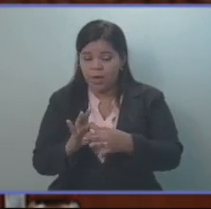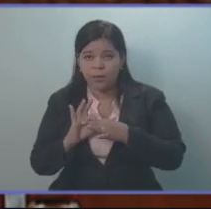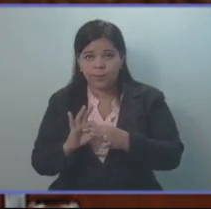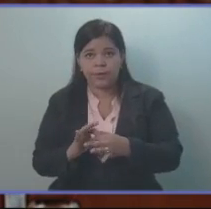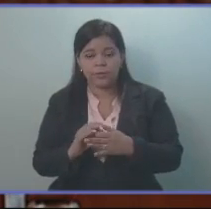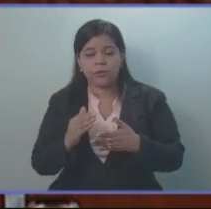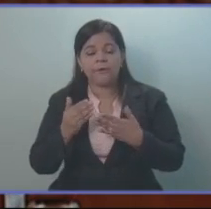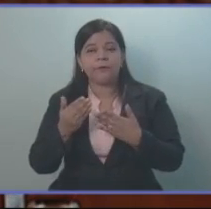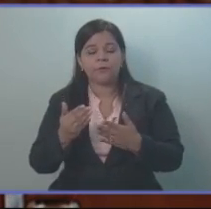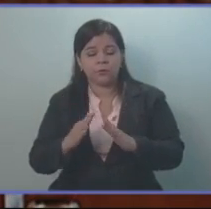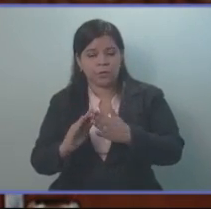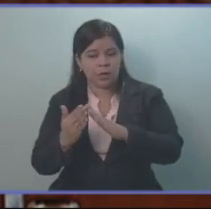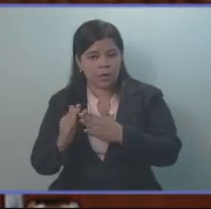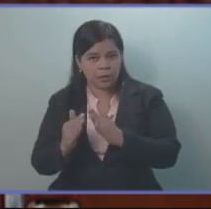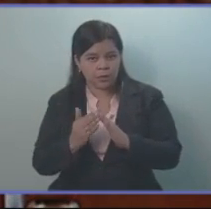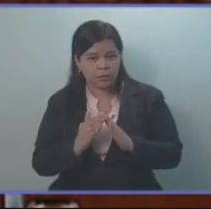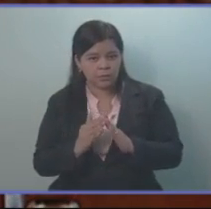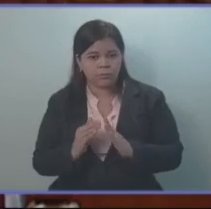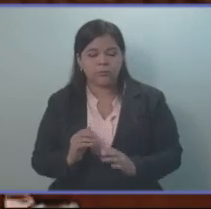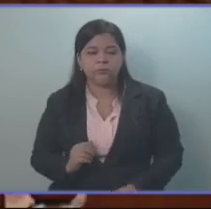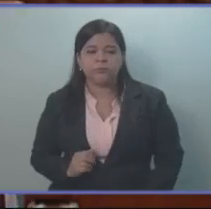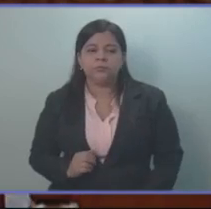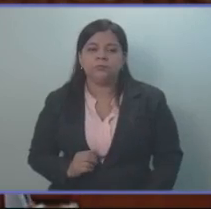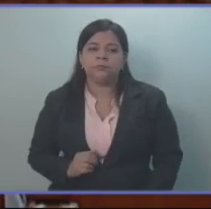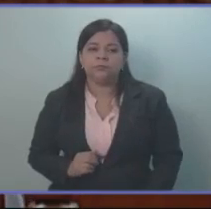por ayuda mutua del Centro Histórico de San Salvador.